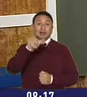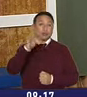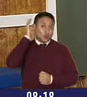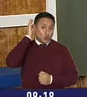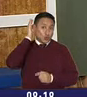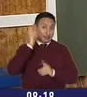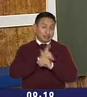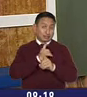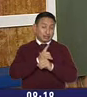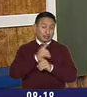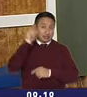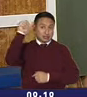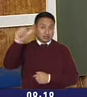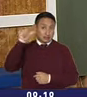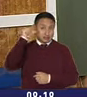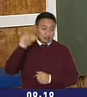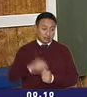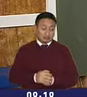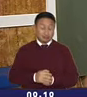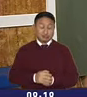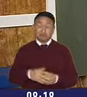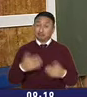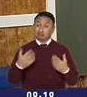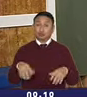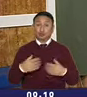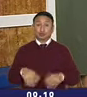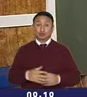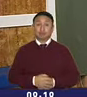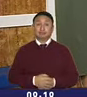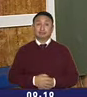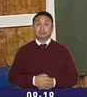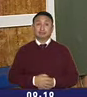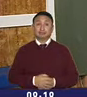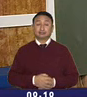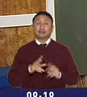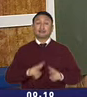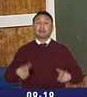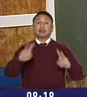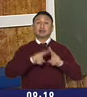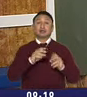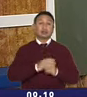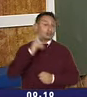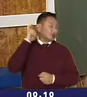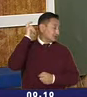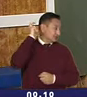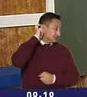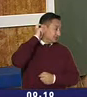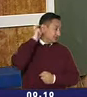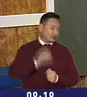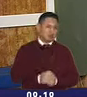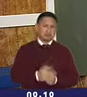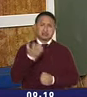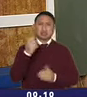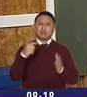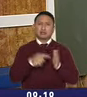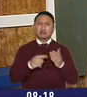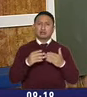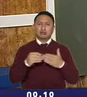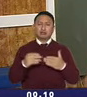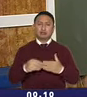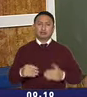con discapacidad. Qué increíble hasta dónde llega la delincuencia. El valor del auricular bordearía los